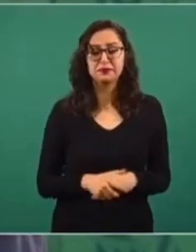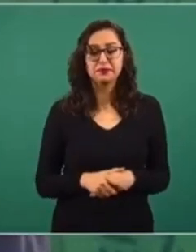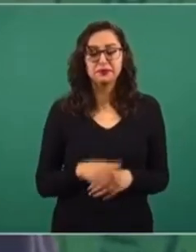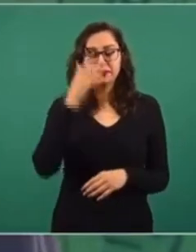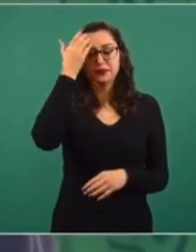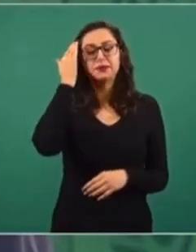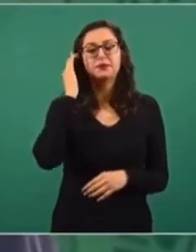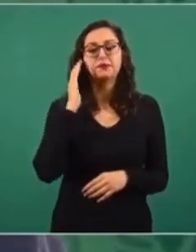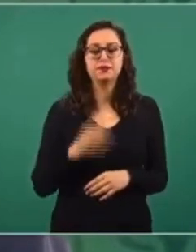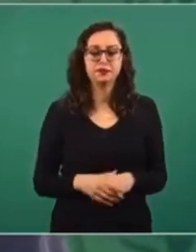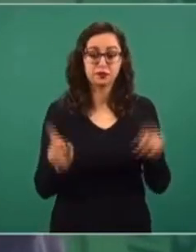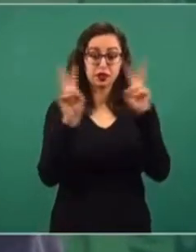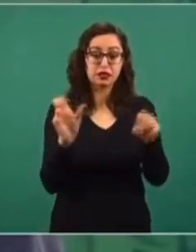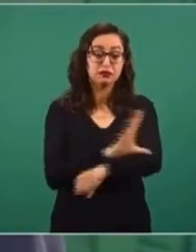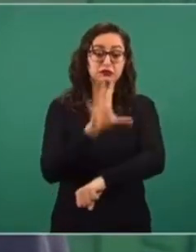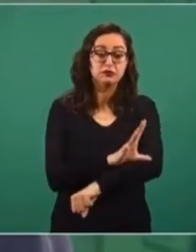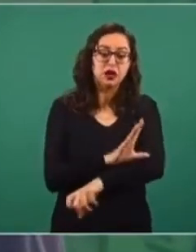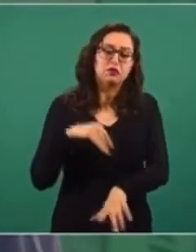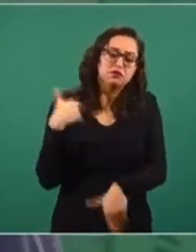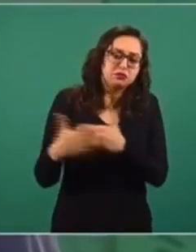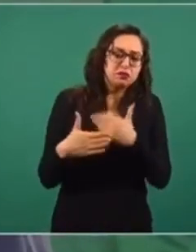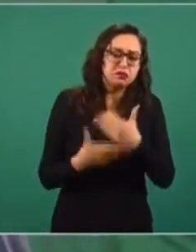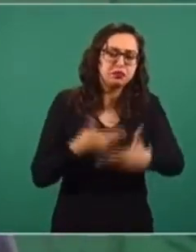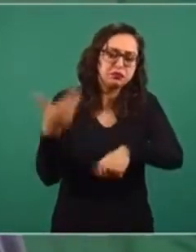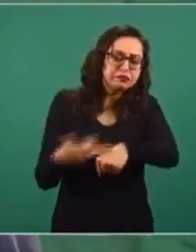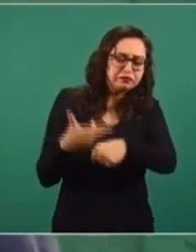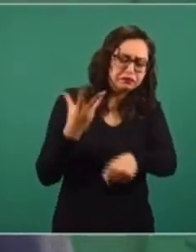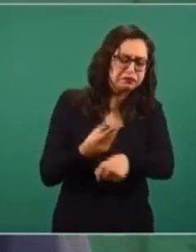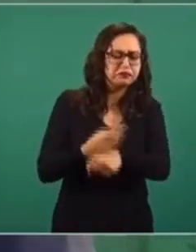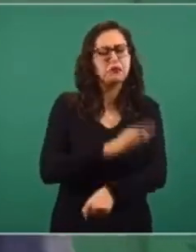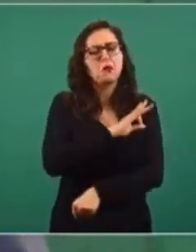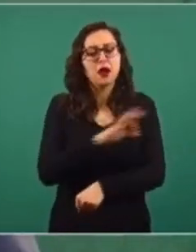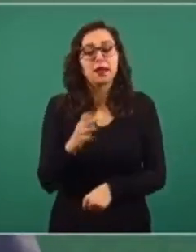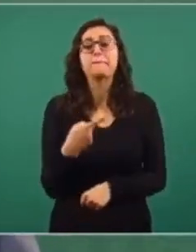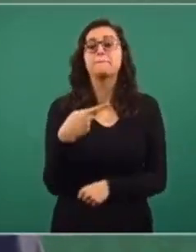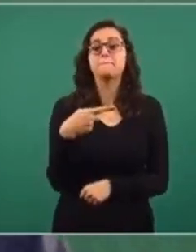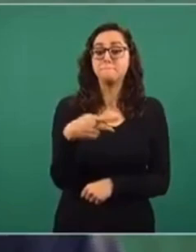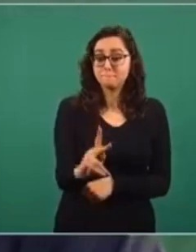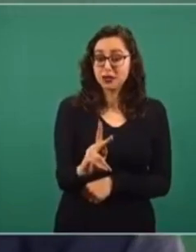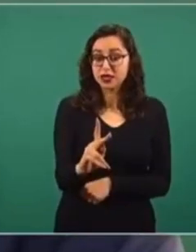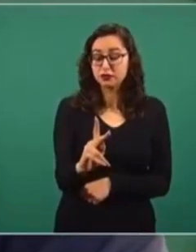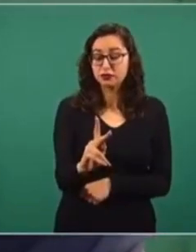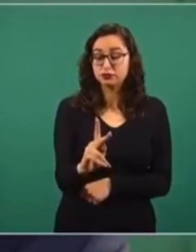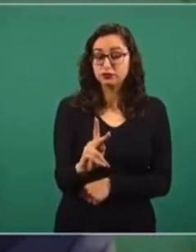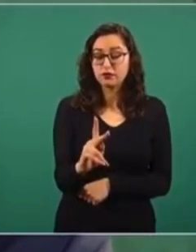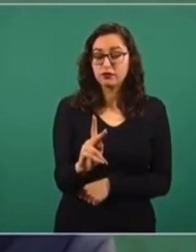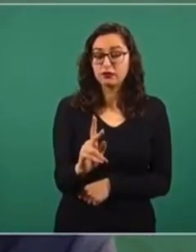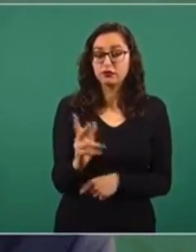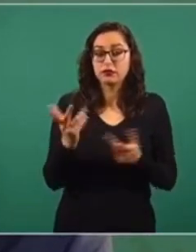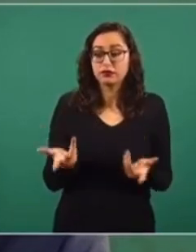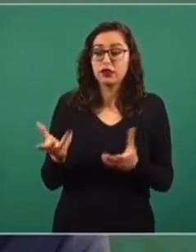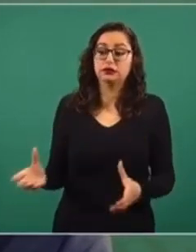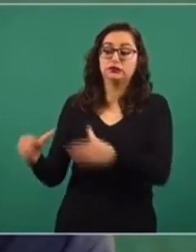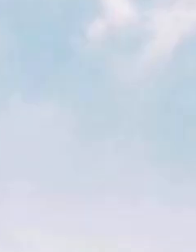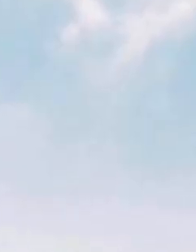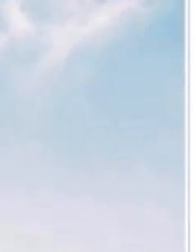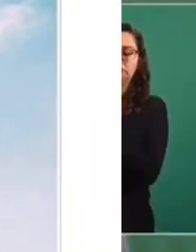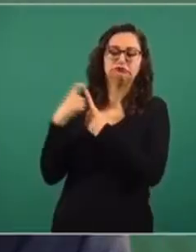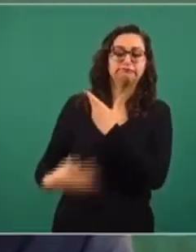Y el asunto energético se va a ver en su momento. Yo nada más quiero aclararles a los críticos